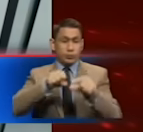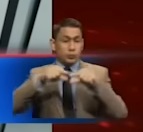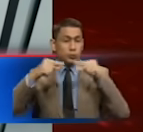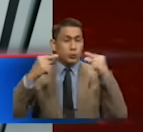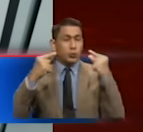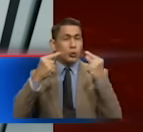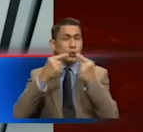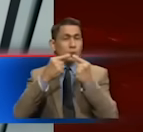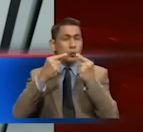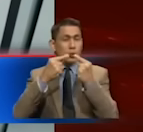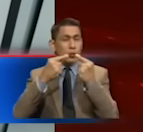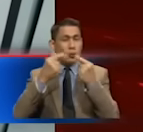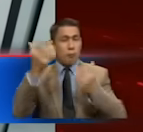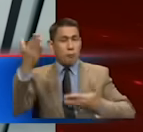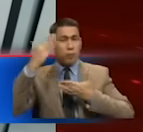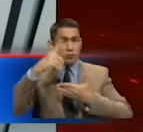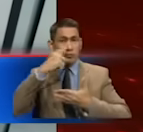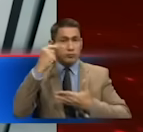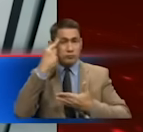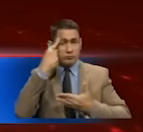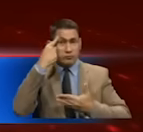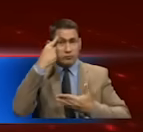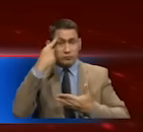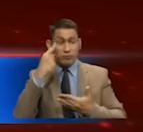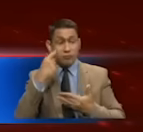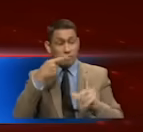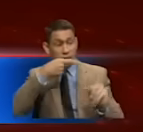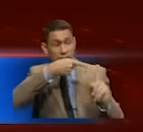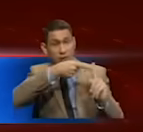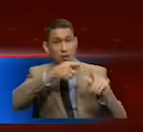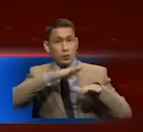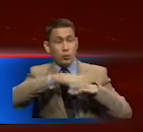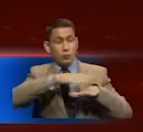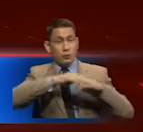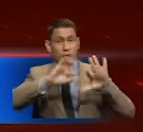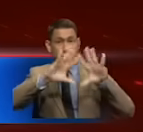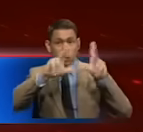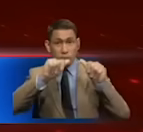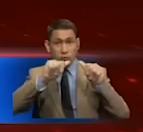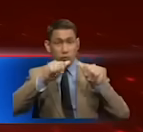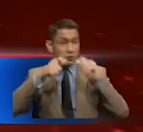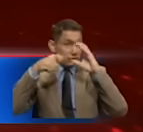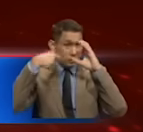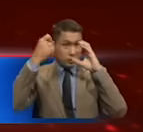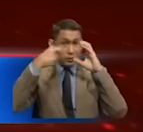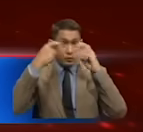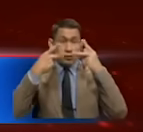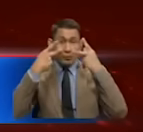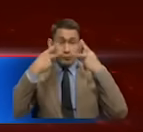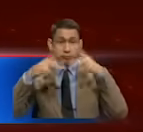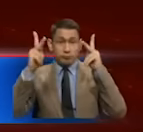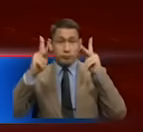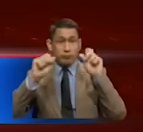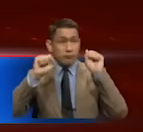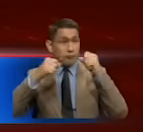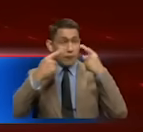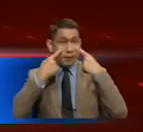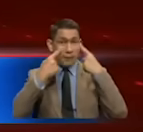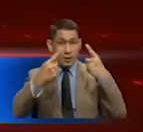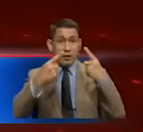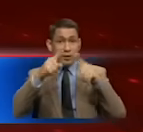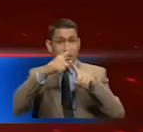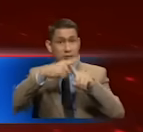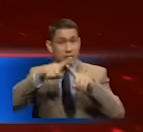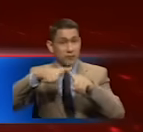Fiscalía complementa la indagación por el delito de lavado de activos. En las imágenes difundidas por el organismo, se observan a varios agentes